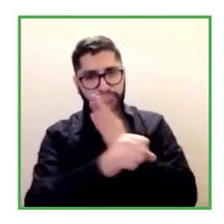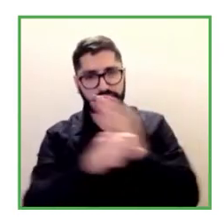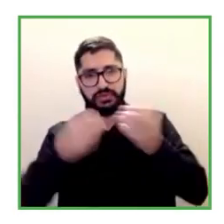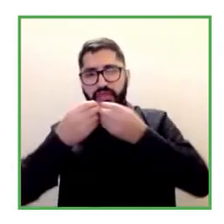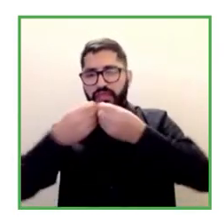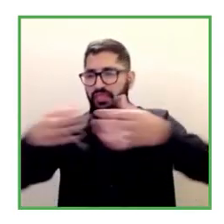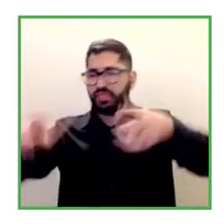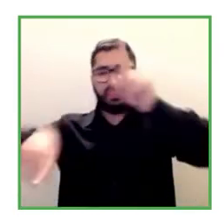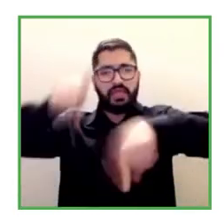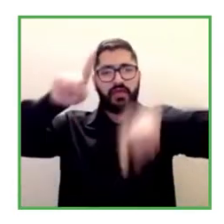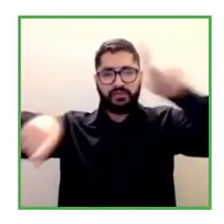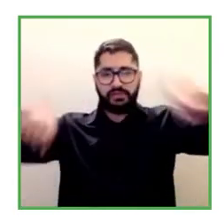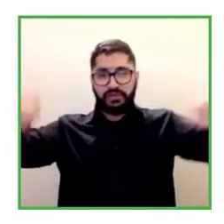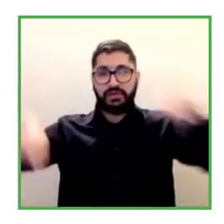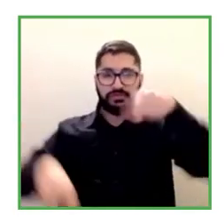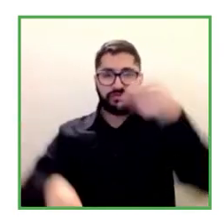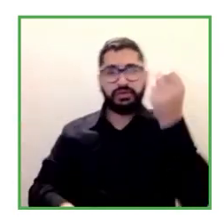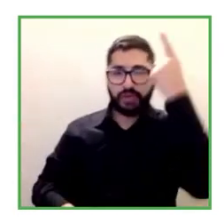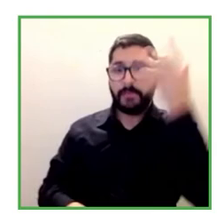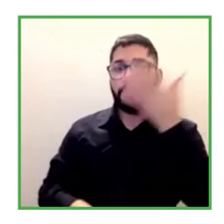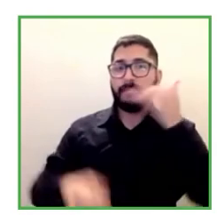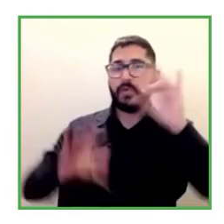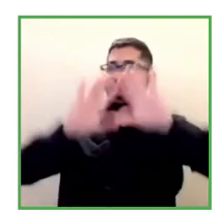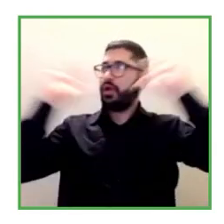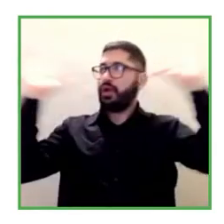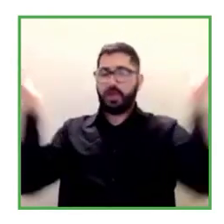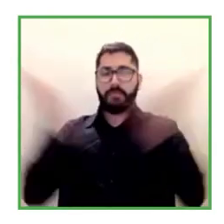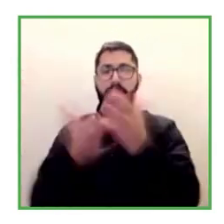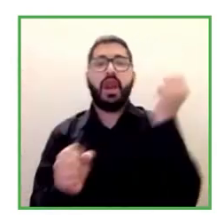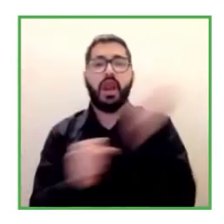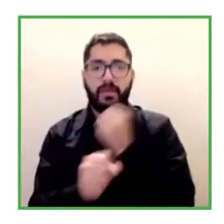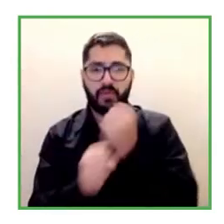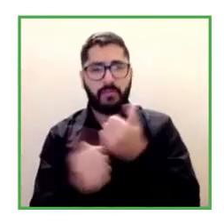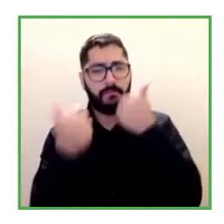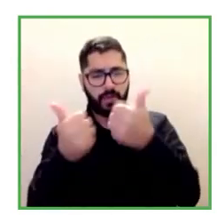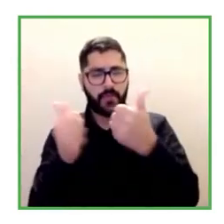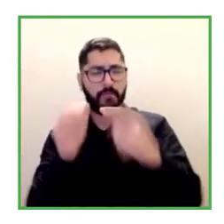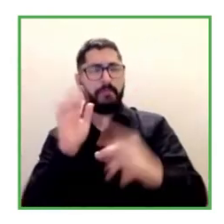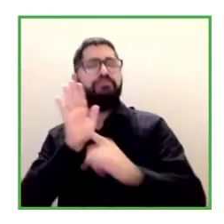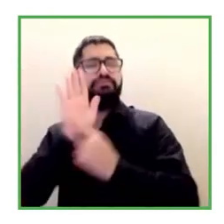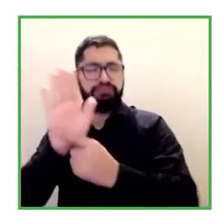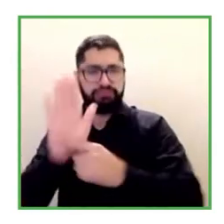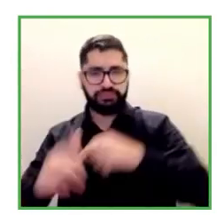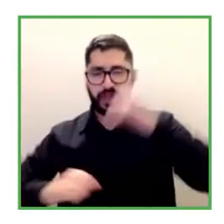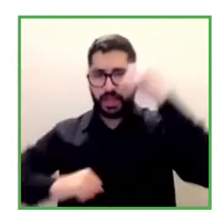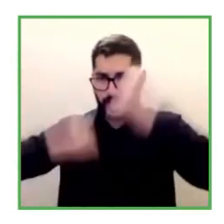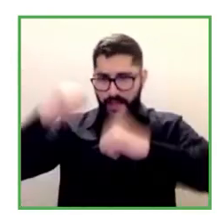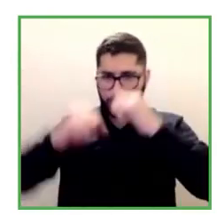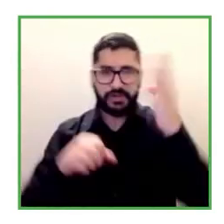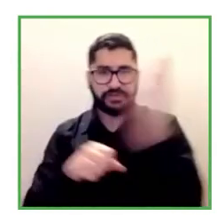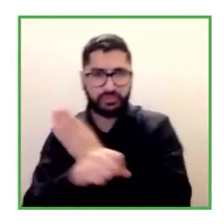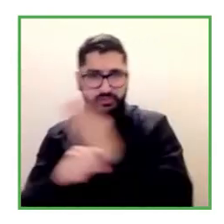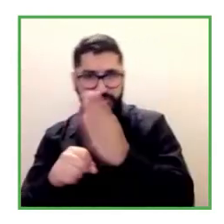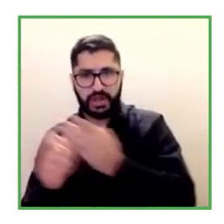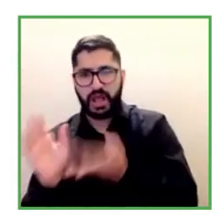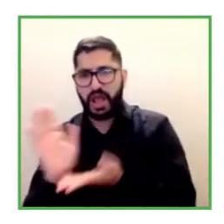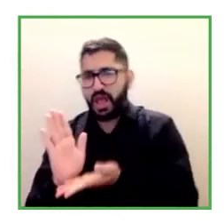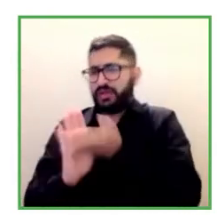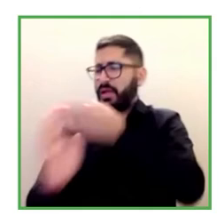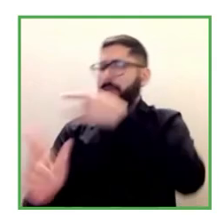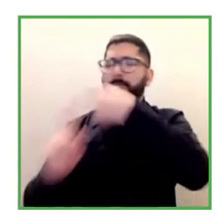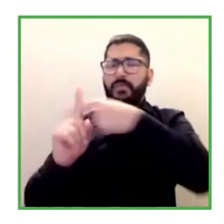clima laboral, son muy buenas embajadoras de la empresa, tienen una alta motivación hacia el puesto de trabajo, con lo cual esto las convierte en